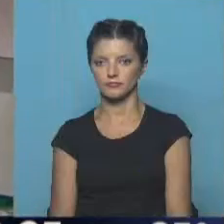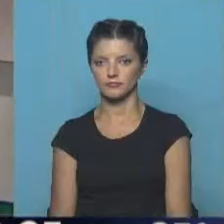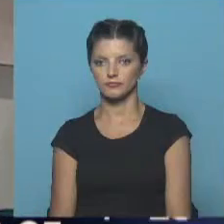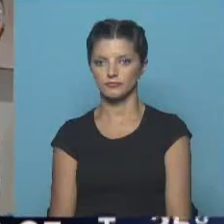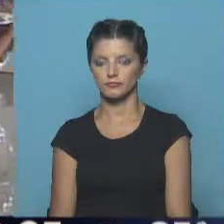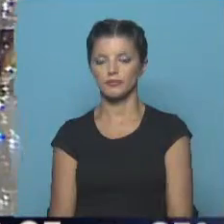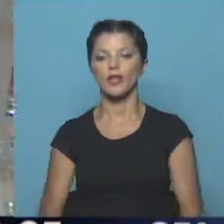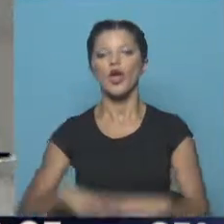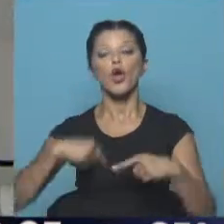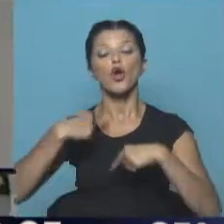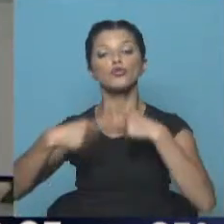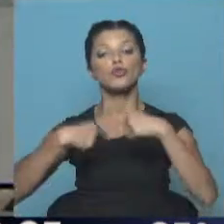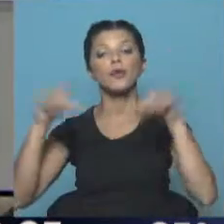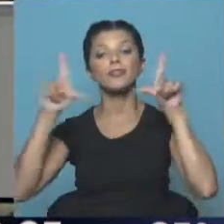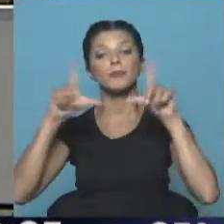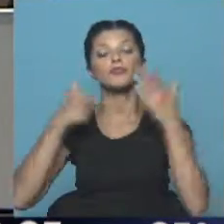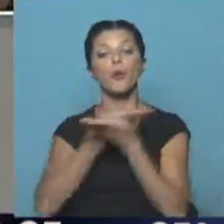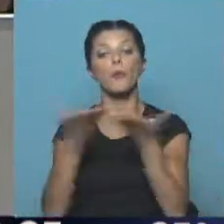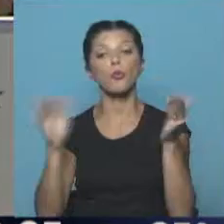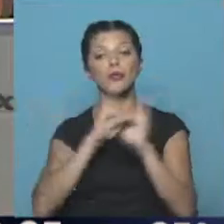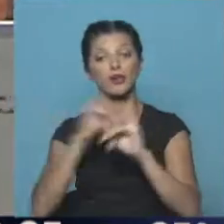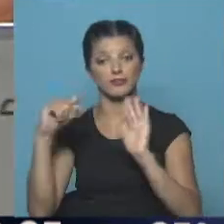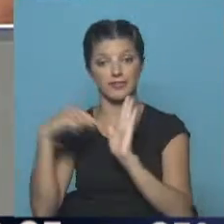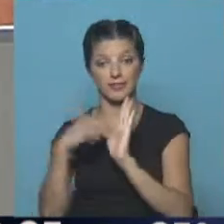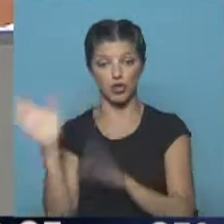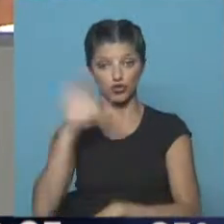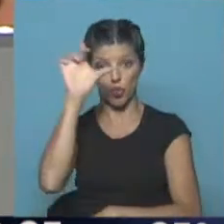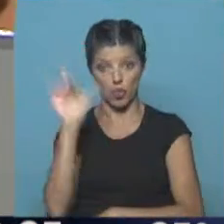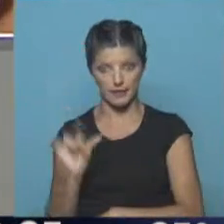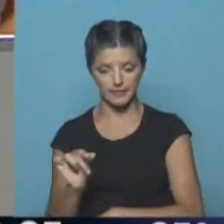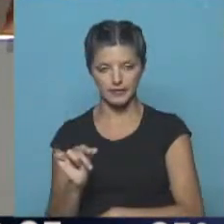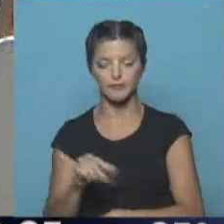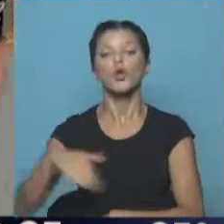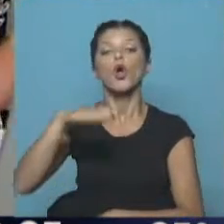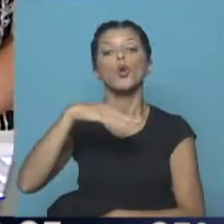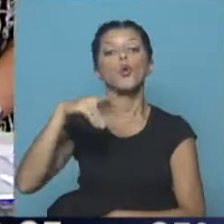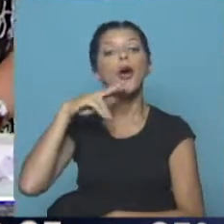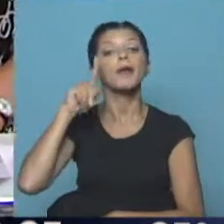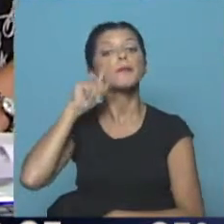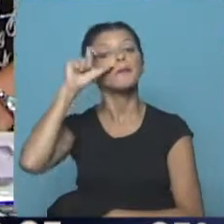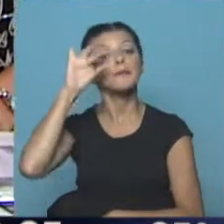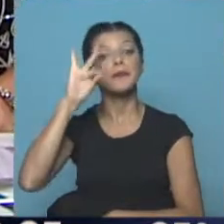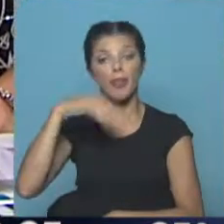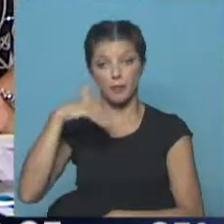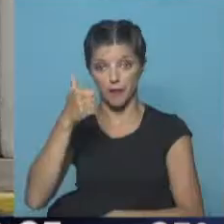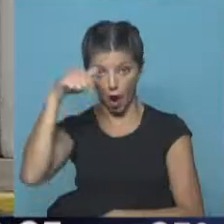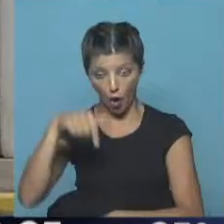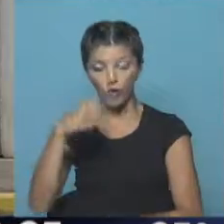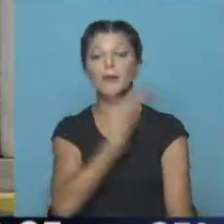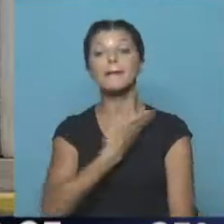Continuamos con el noticiero central de la televisión pública argentina para todo el país y nos vamos ahora a Viedma, donde hoy el presidente Mauricio